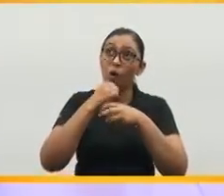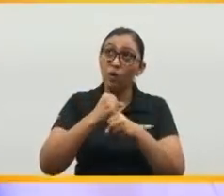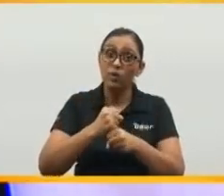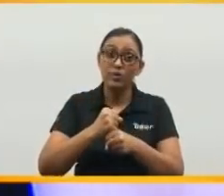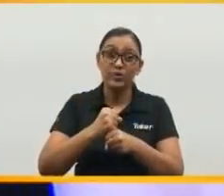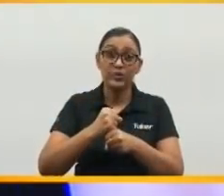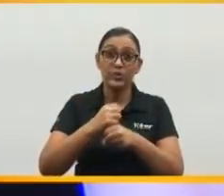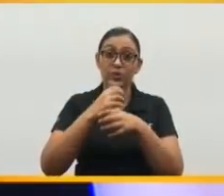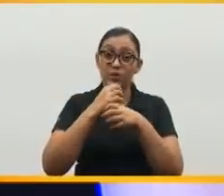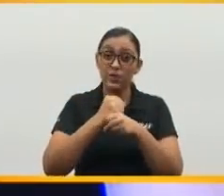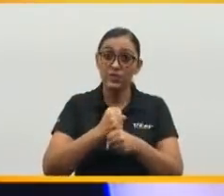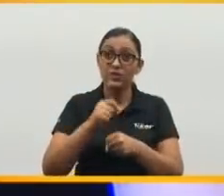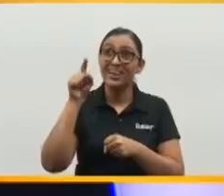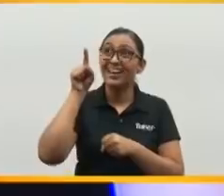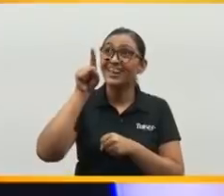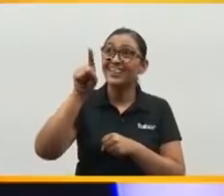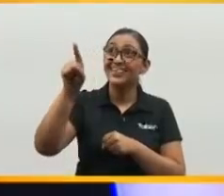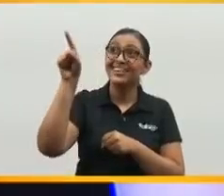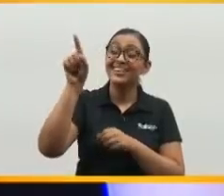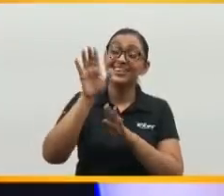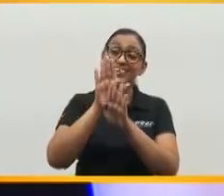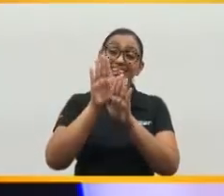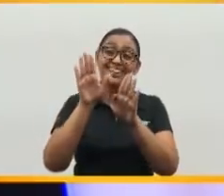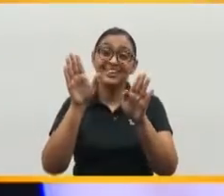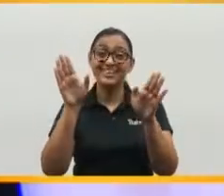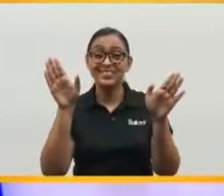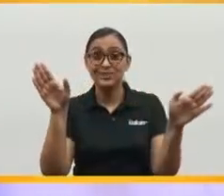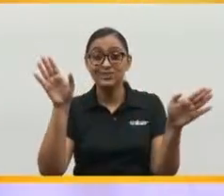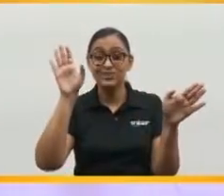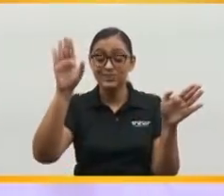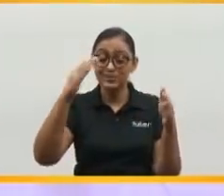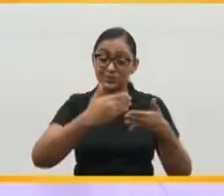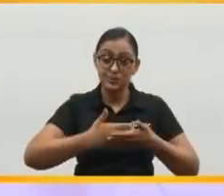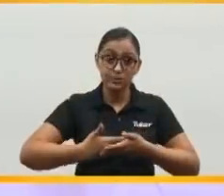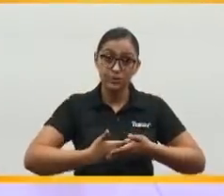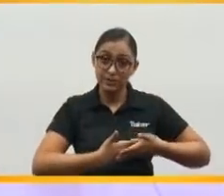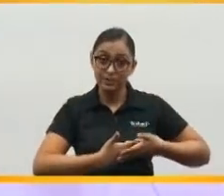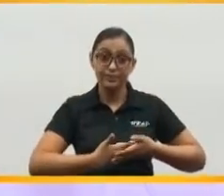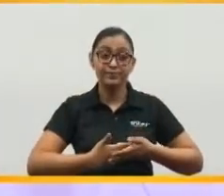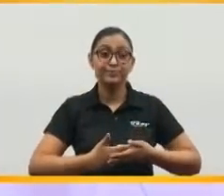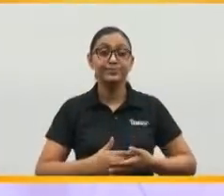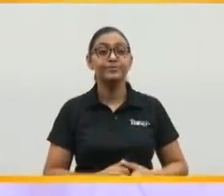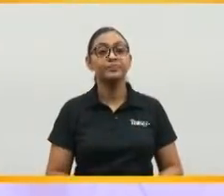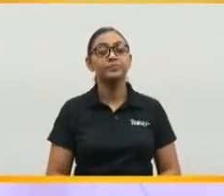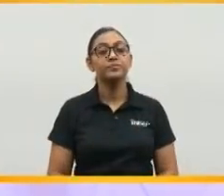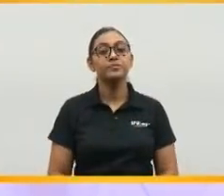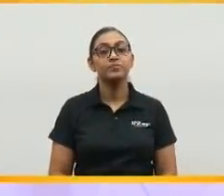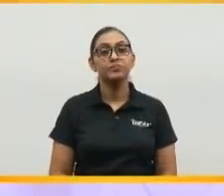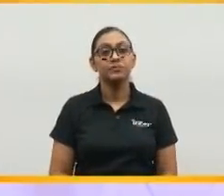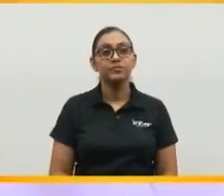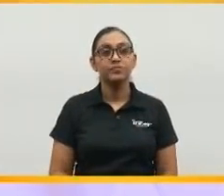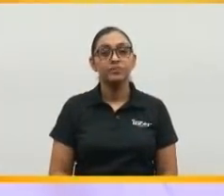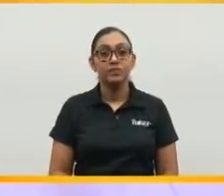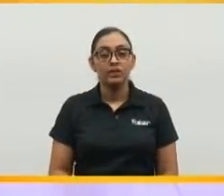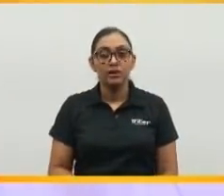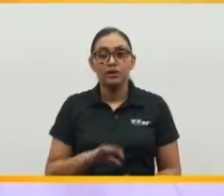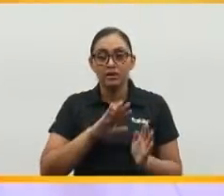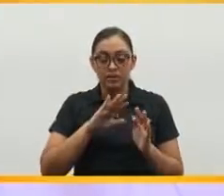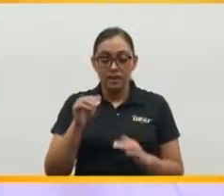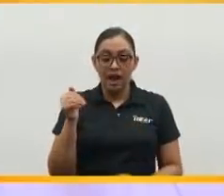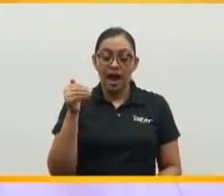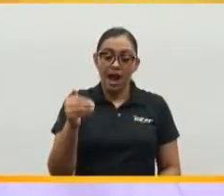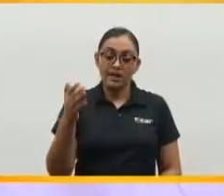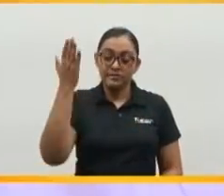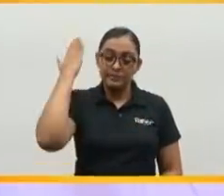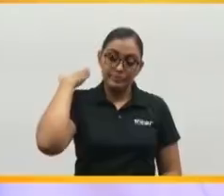el delegado celestial de parte de Dios. El año pasado, entre todas